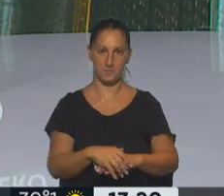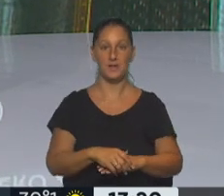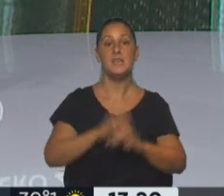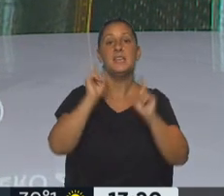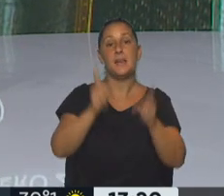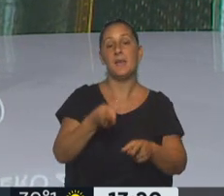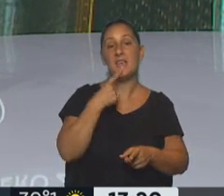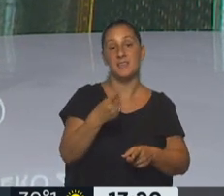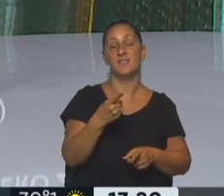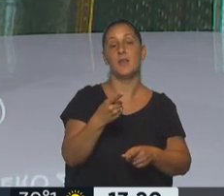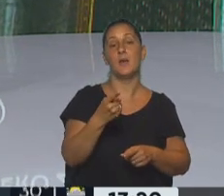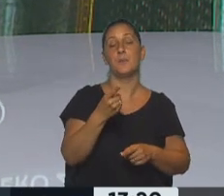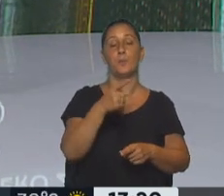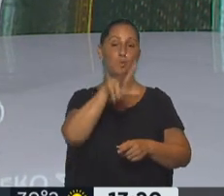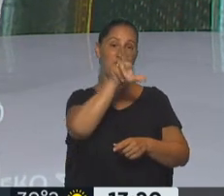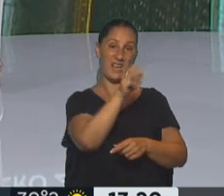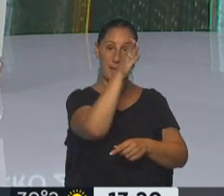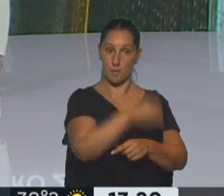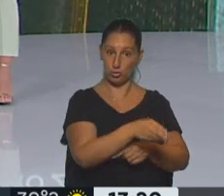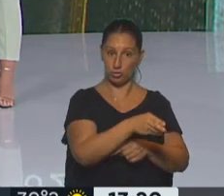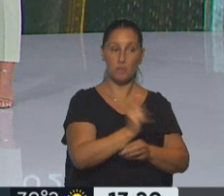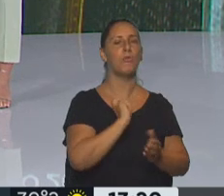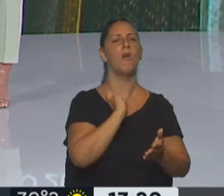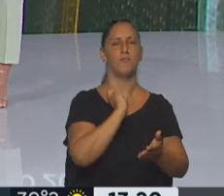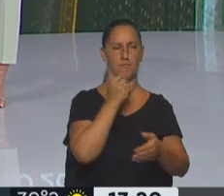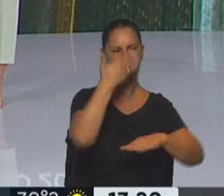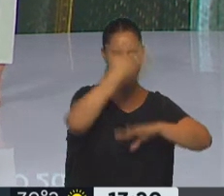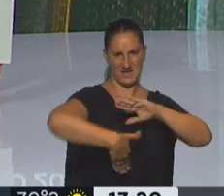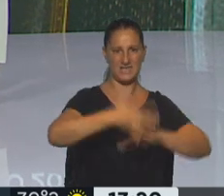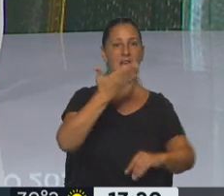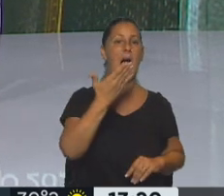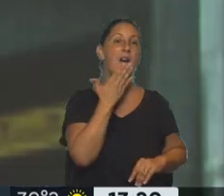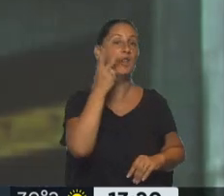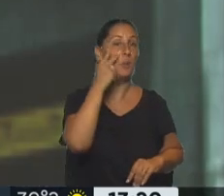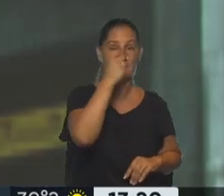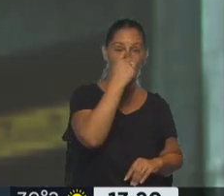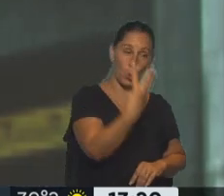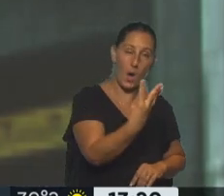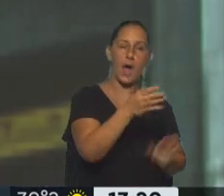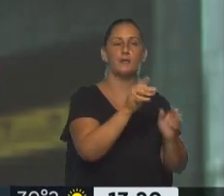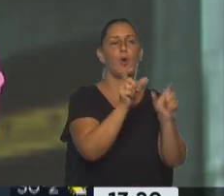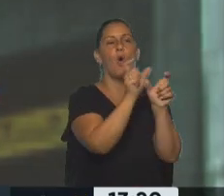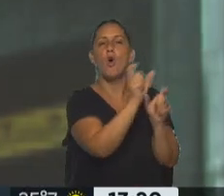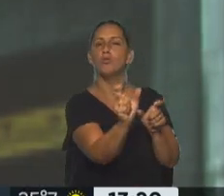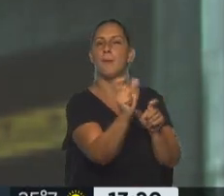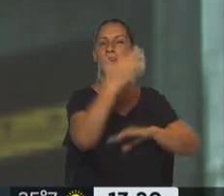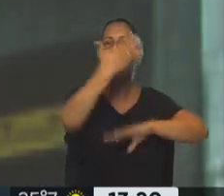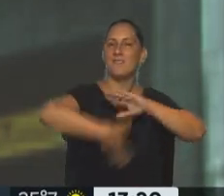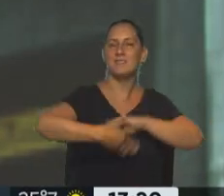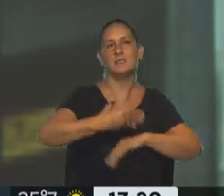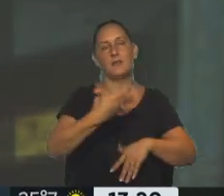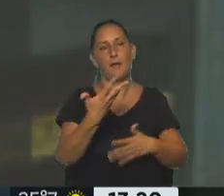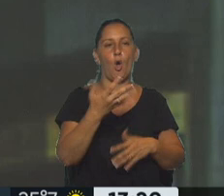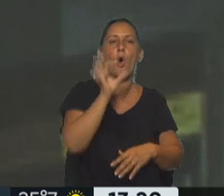y se dice una parte un 30% te lo voy a dejar vencer en abril del 24 otra parte te lo voy a dejar vencer en